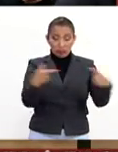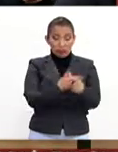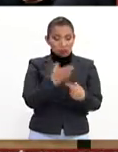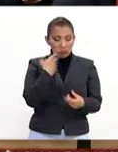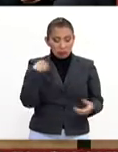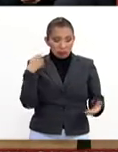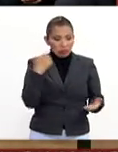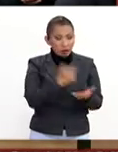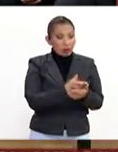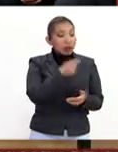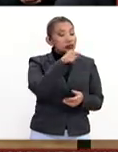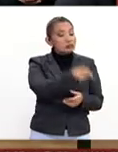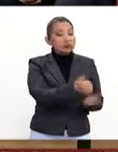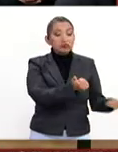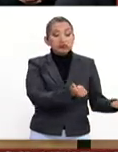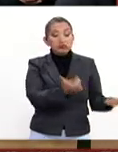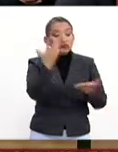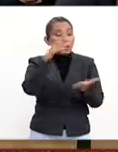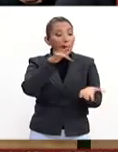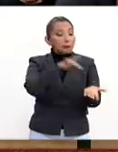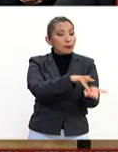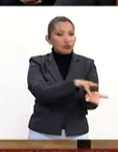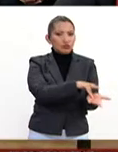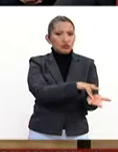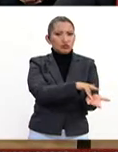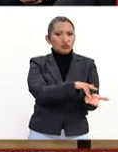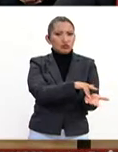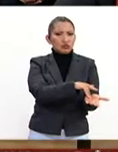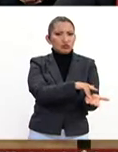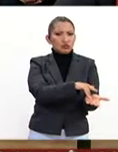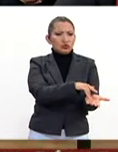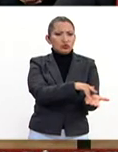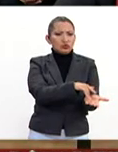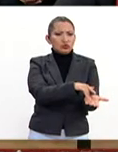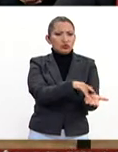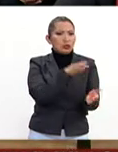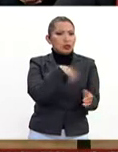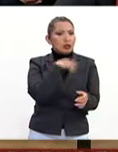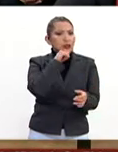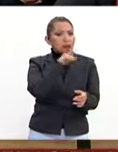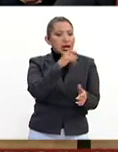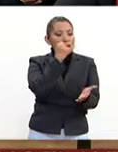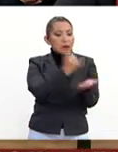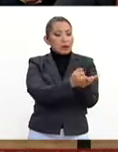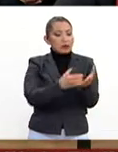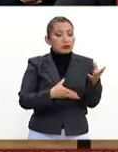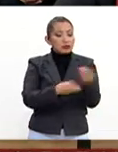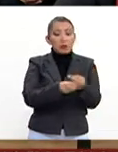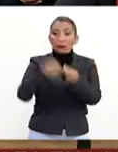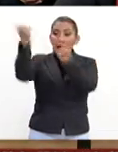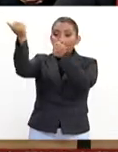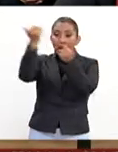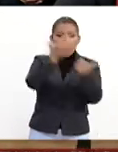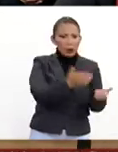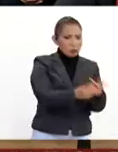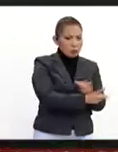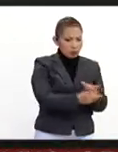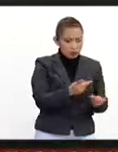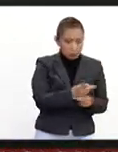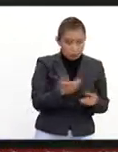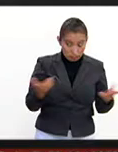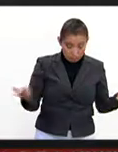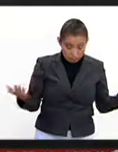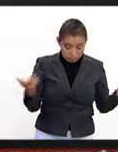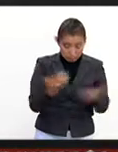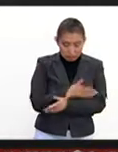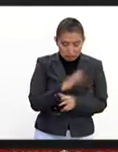este incentivo a las exportaciones y pues en estricto sentido un impuesto indirecto a las importaciones,